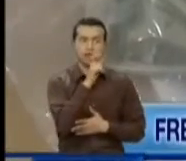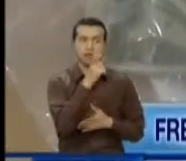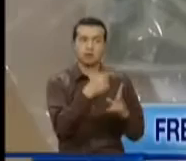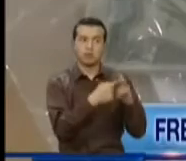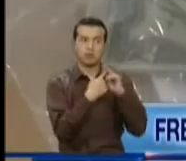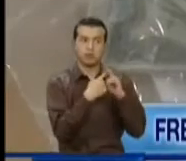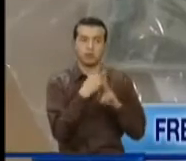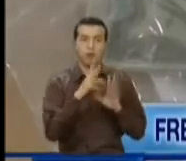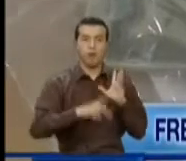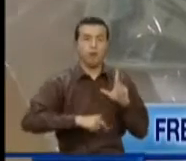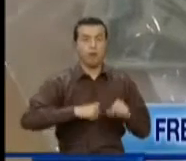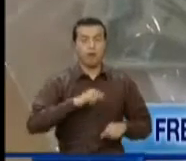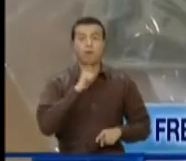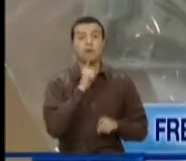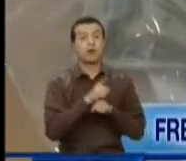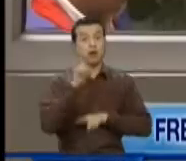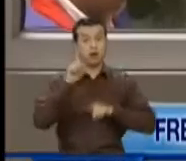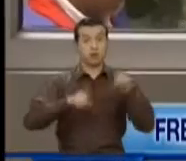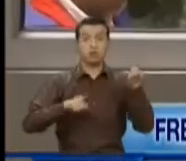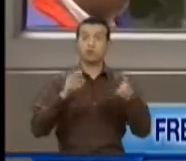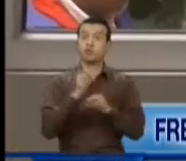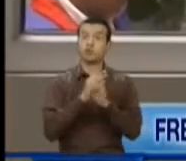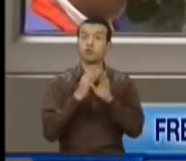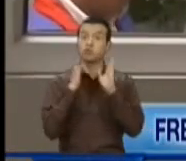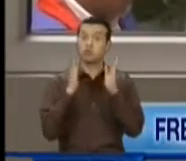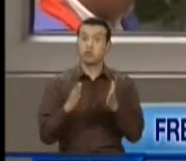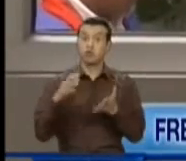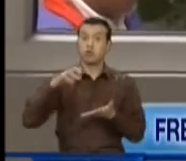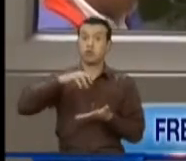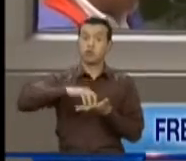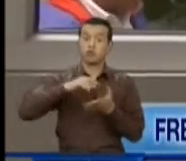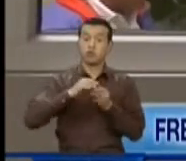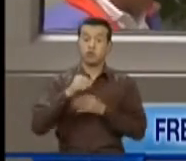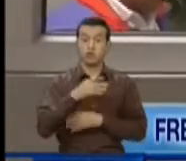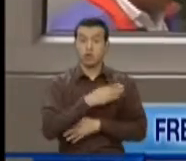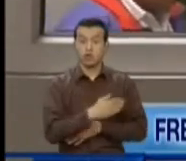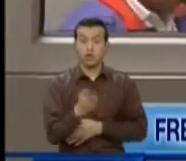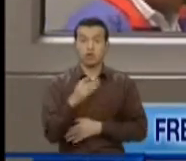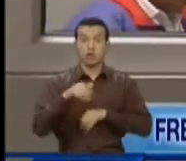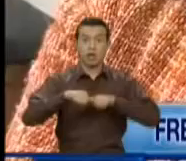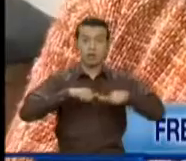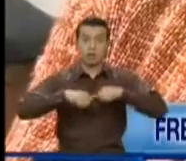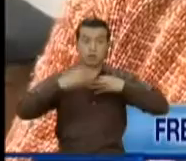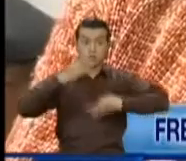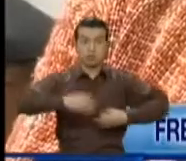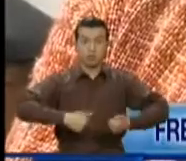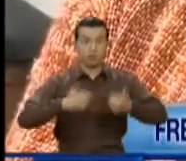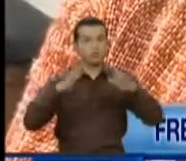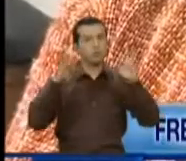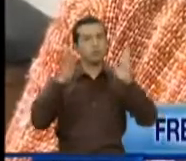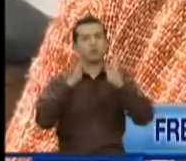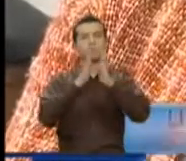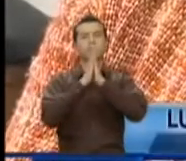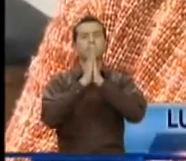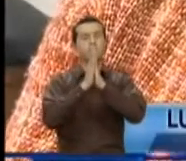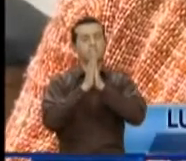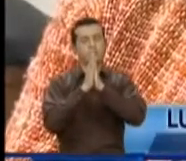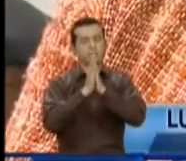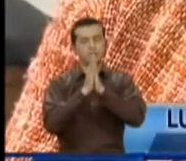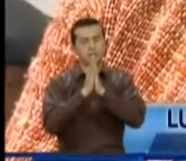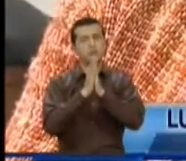embargo aseguran que ciertos funcionarios provinciales y cantonales aún no administran justicia por favor